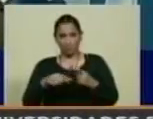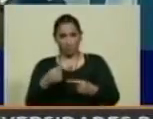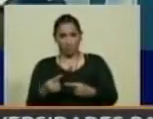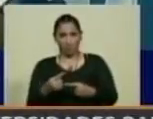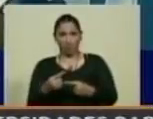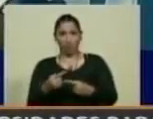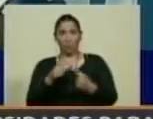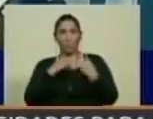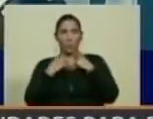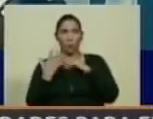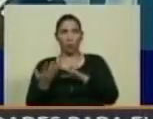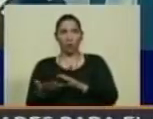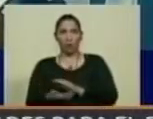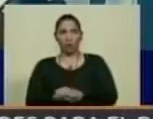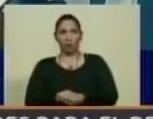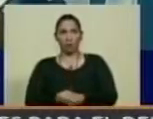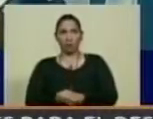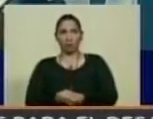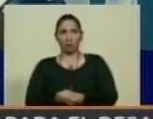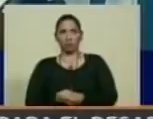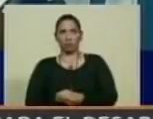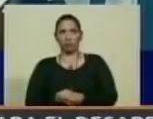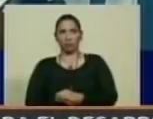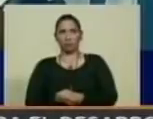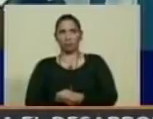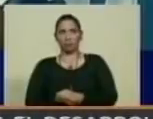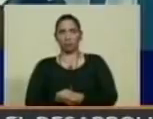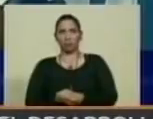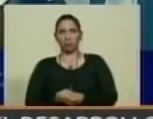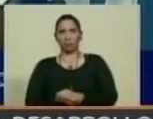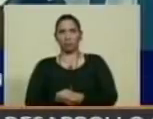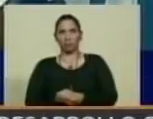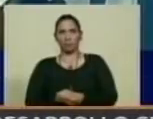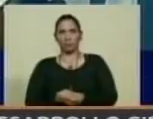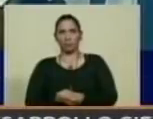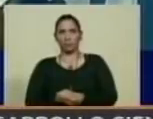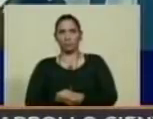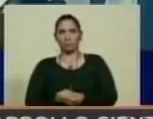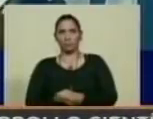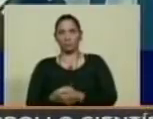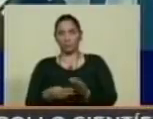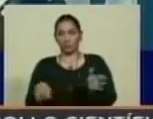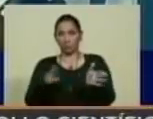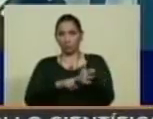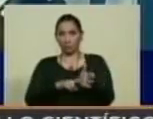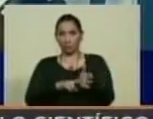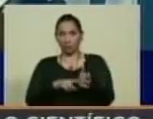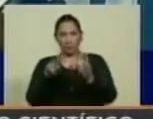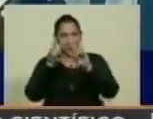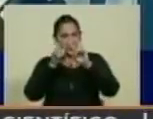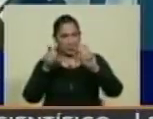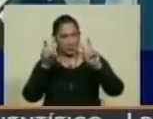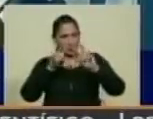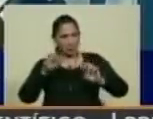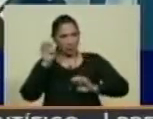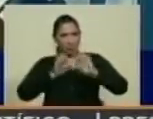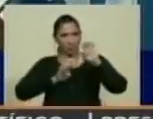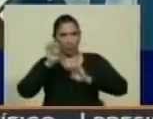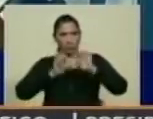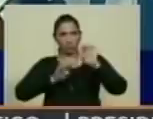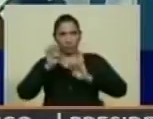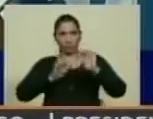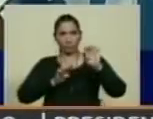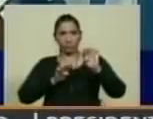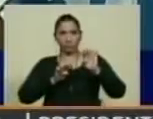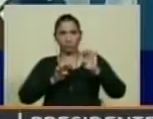su muerte, de su lamentable muerte. Repito, en la referida autopsia, para quien